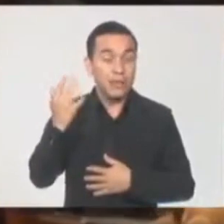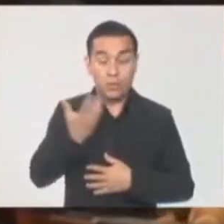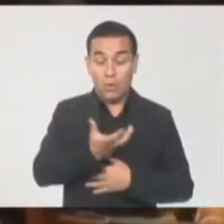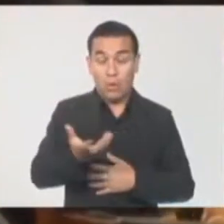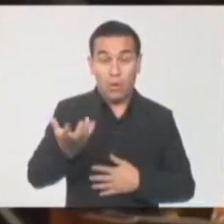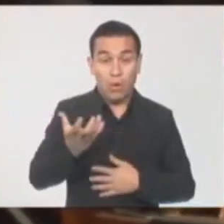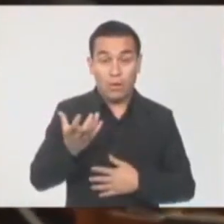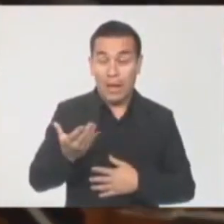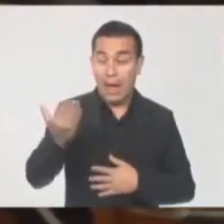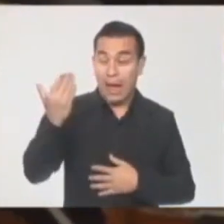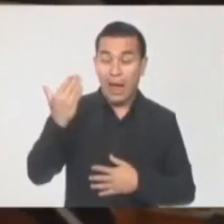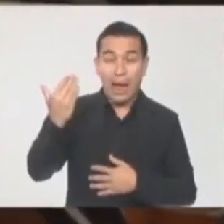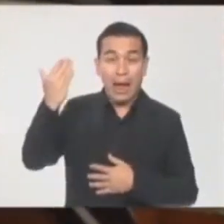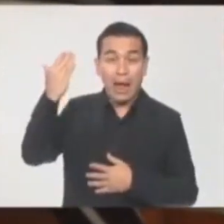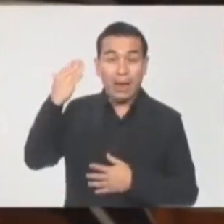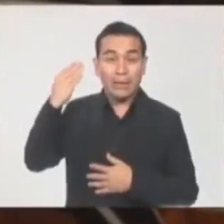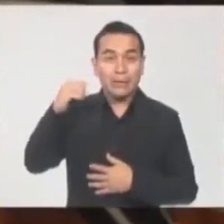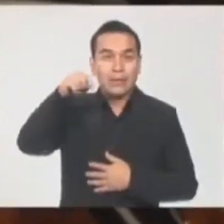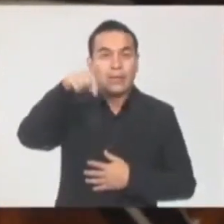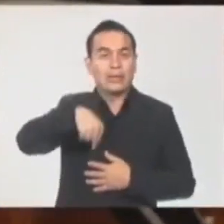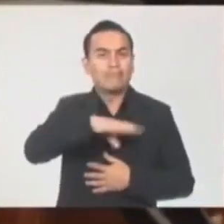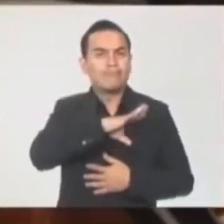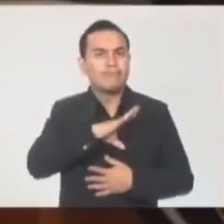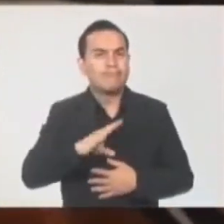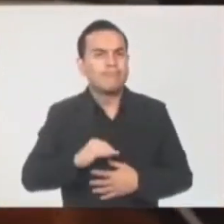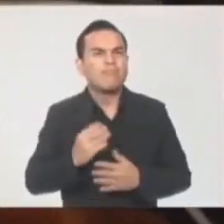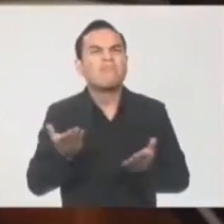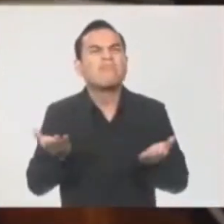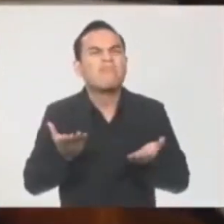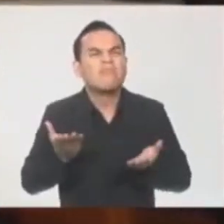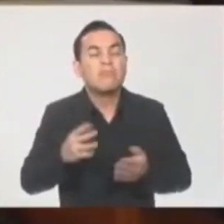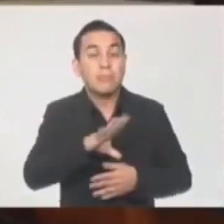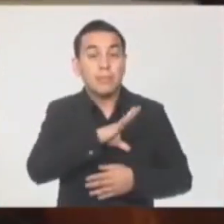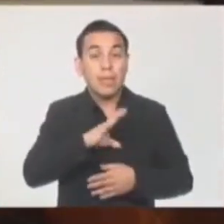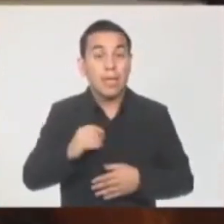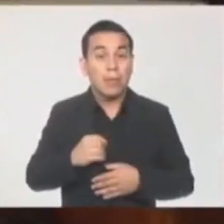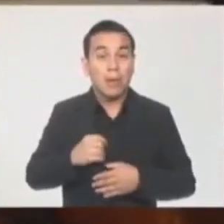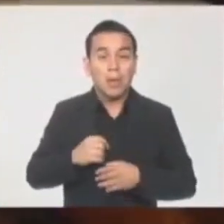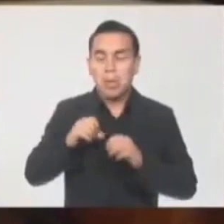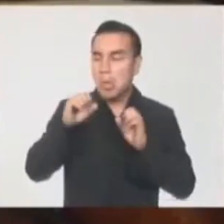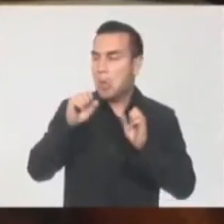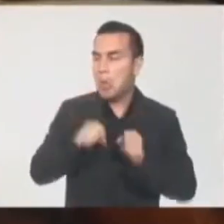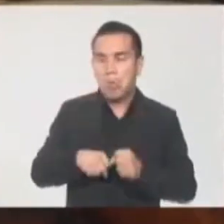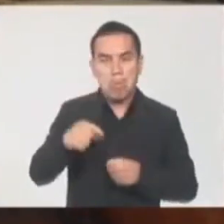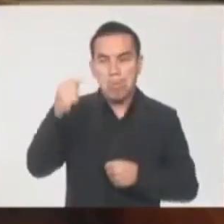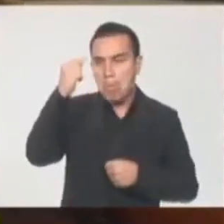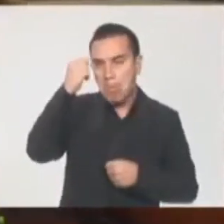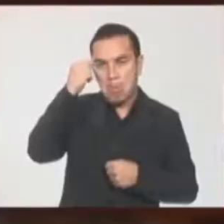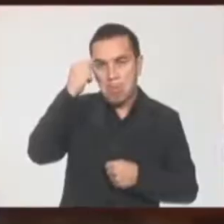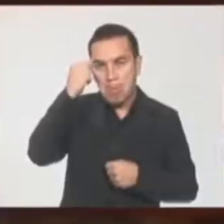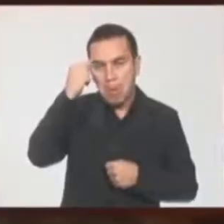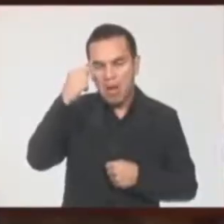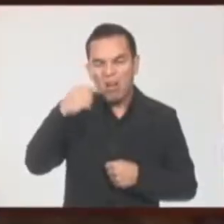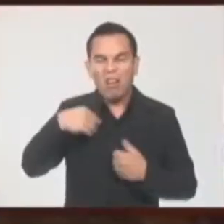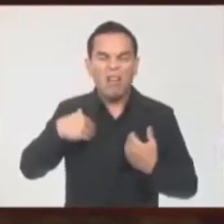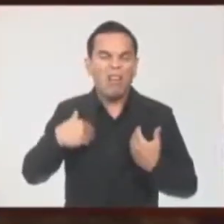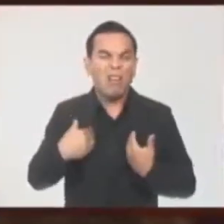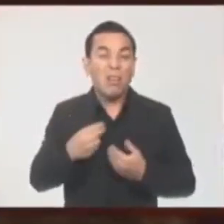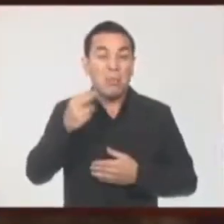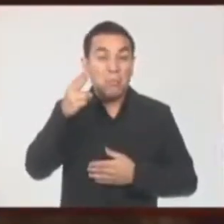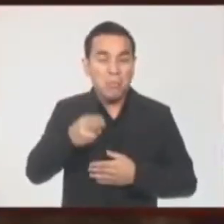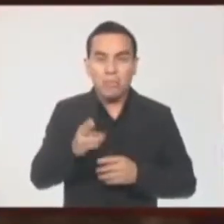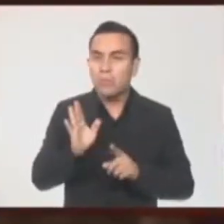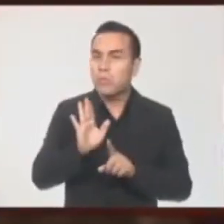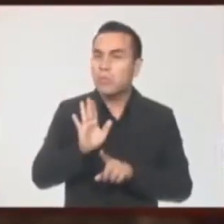estas décadas ocurrió eso con nuestro país. Nuestro país había perdido la esperanza hace mucho y estaba cansado de esperar un cambio que nunca